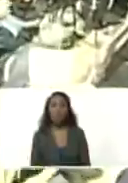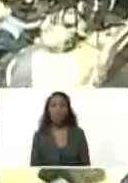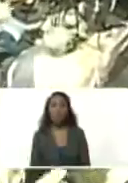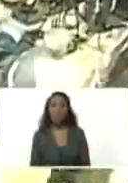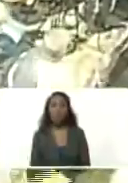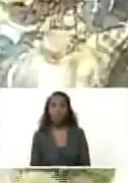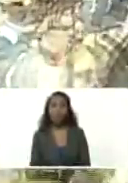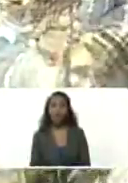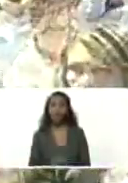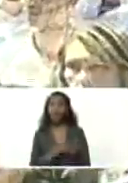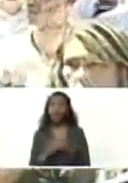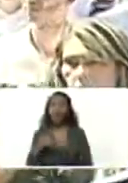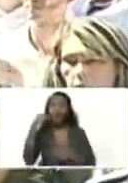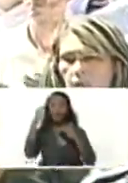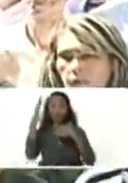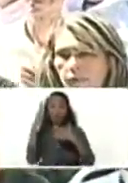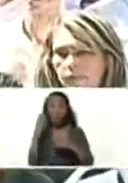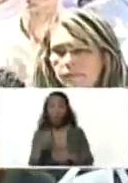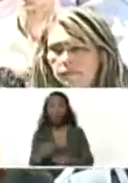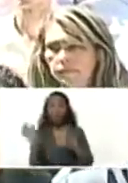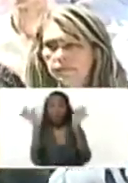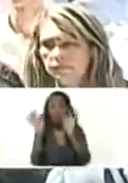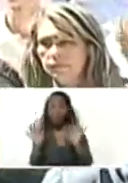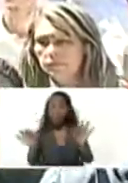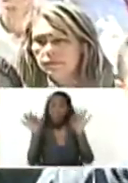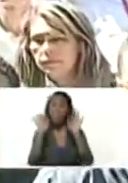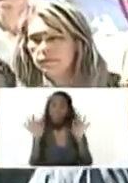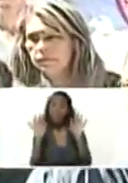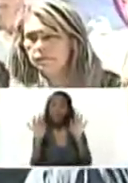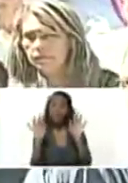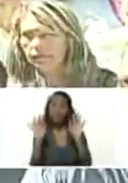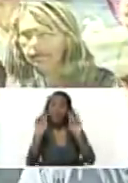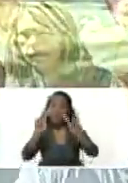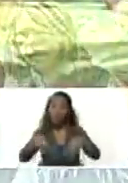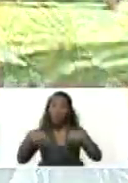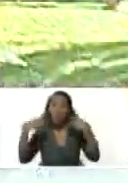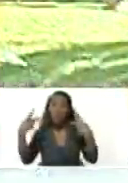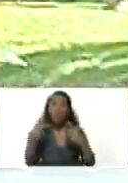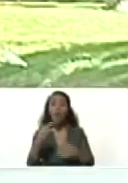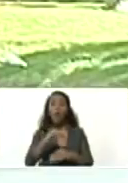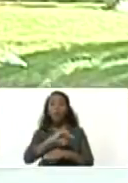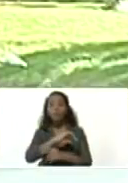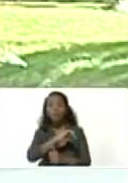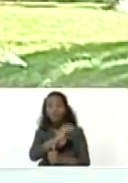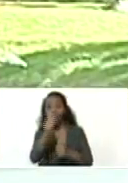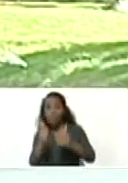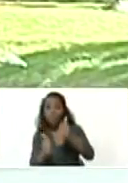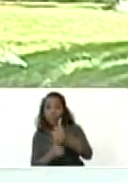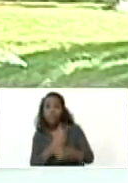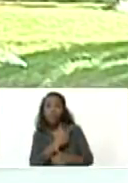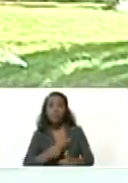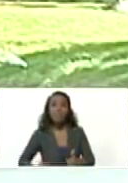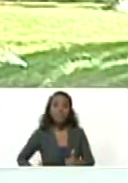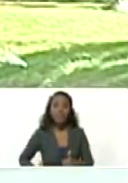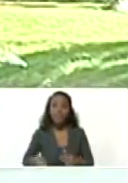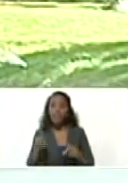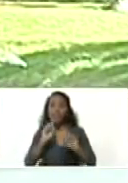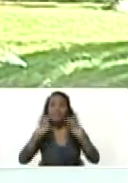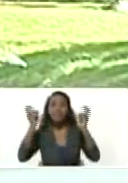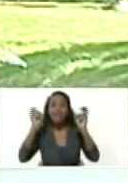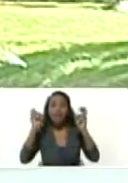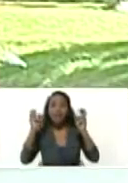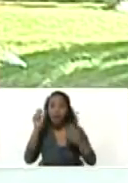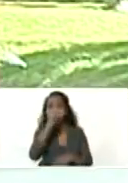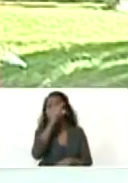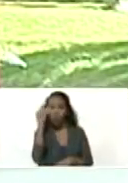Y quiero saludar de manera muy especial al nuevo vicepresidente para asuntos religiosos del PSUV,